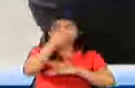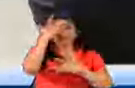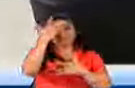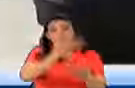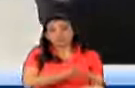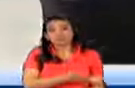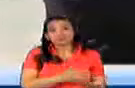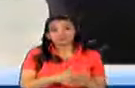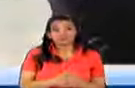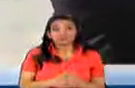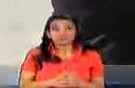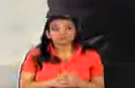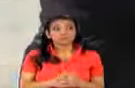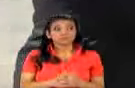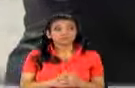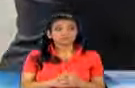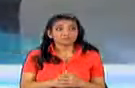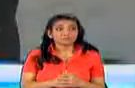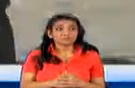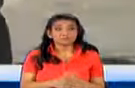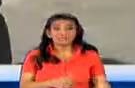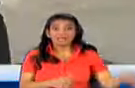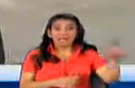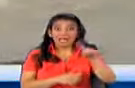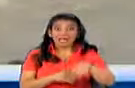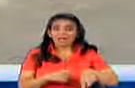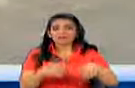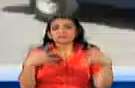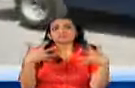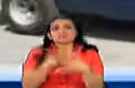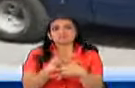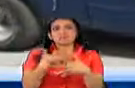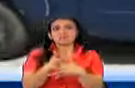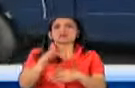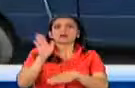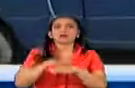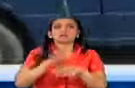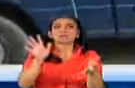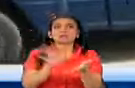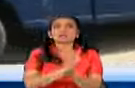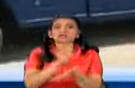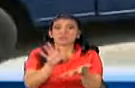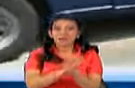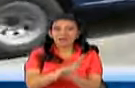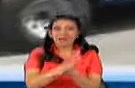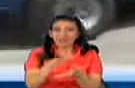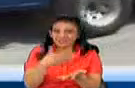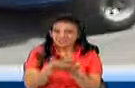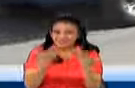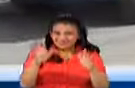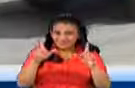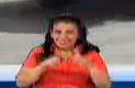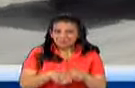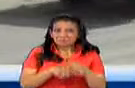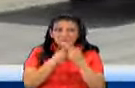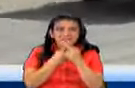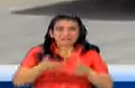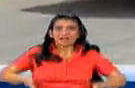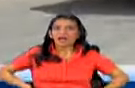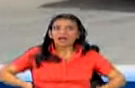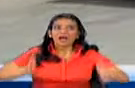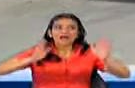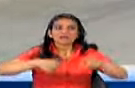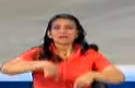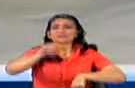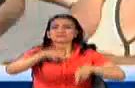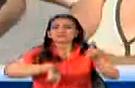enferman. Ellos temen el regreso a clases, pues el transitar de los transportes escolares y los estudiantes convierten a esta calle en